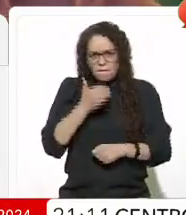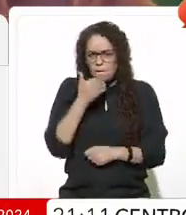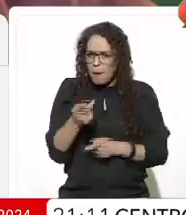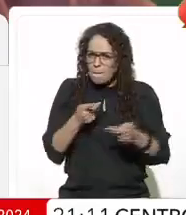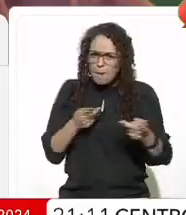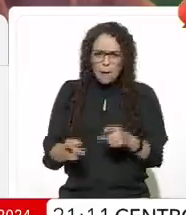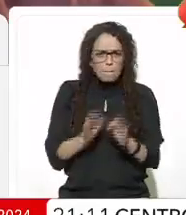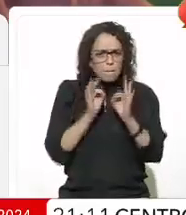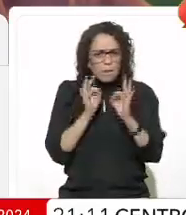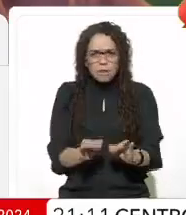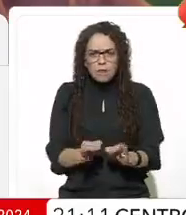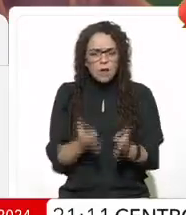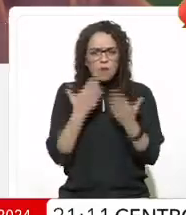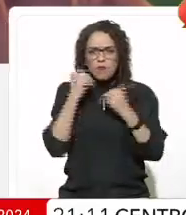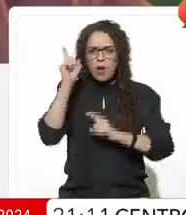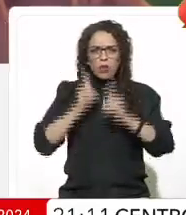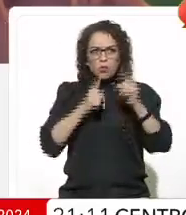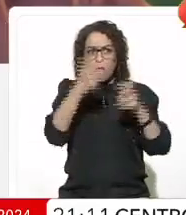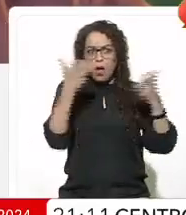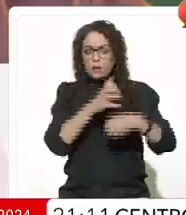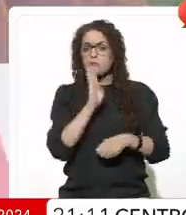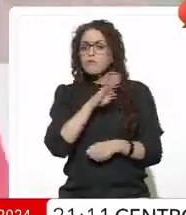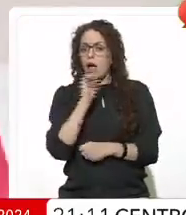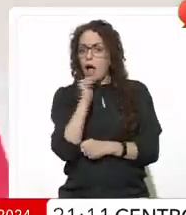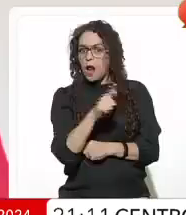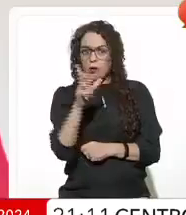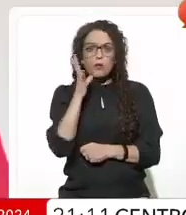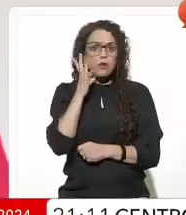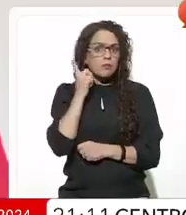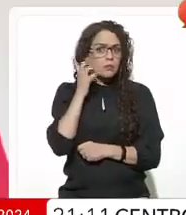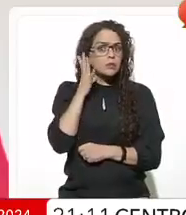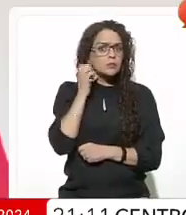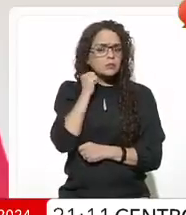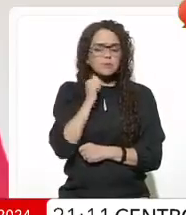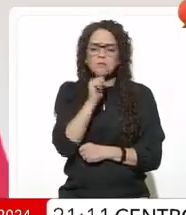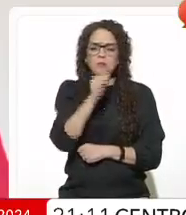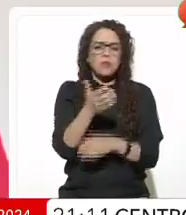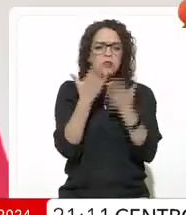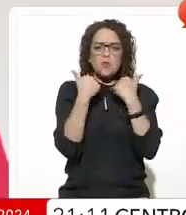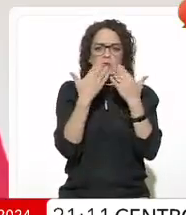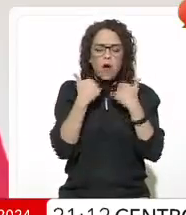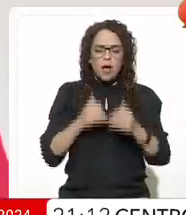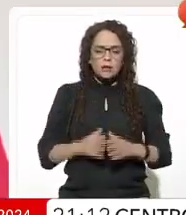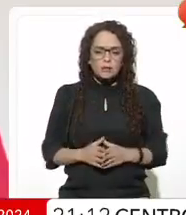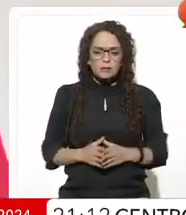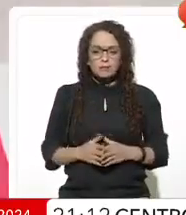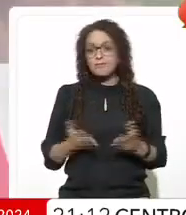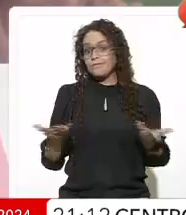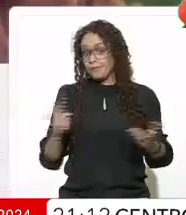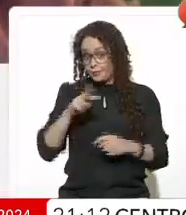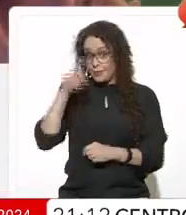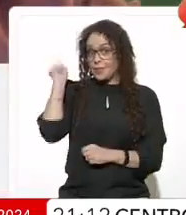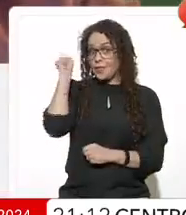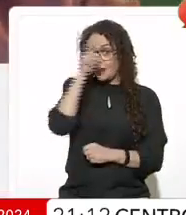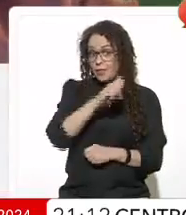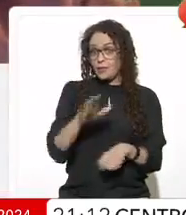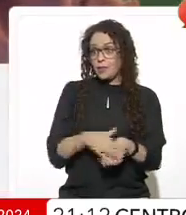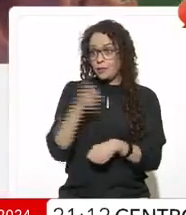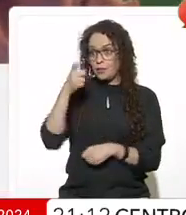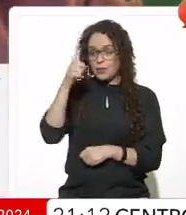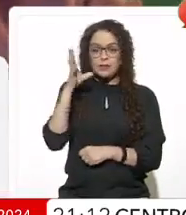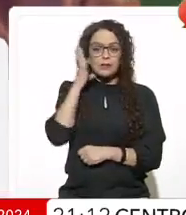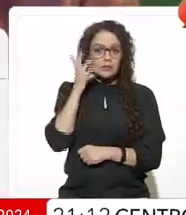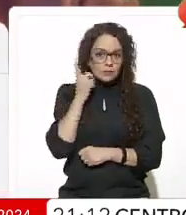legislativo. Pues vaya que está complicado este asunto, por eso es que se está cuidando todos los elementos en la Cámara de Senadores